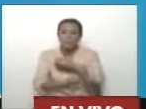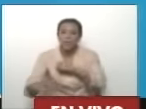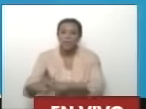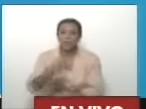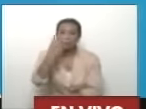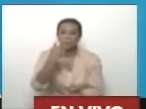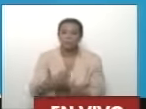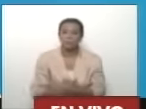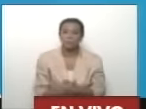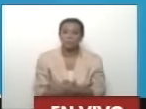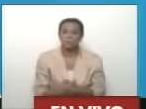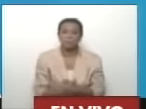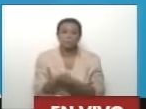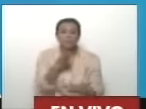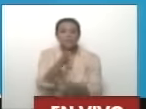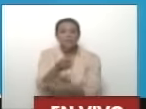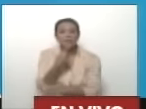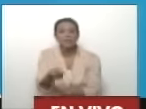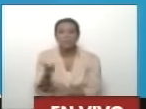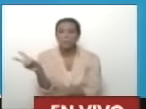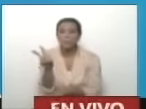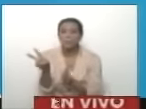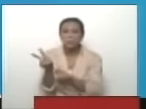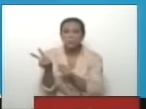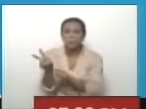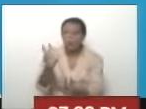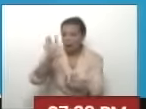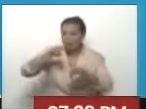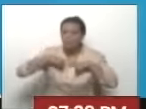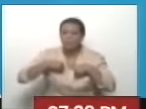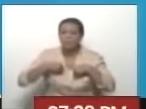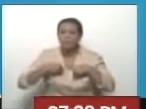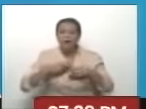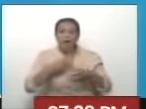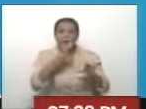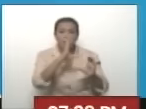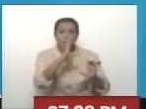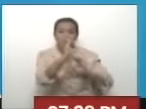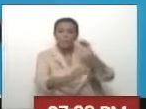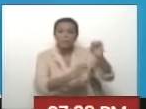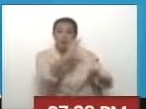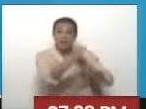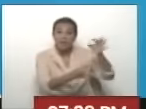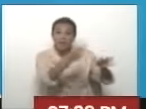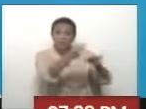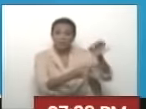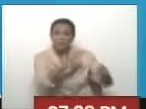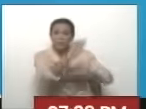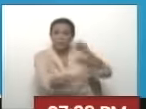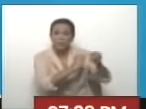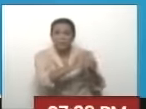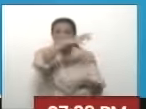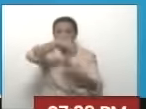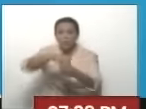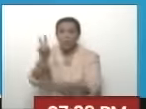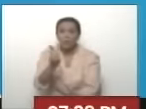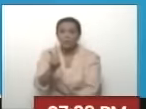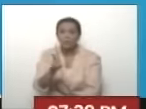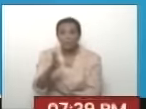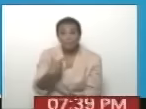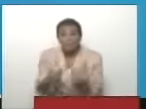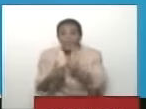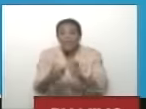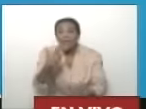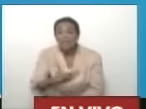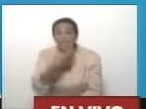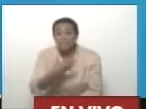vendepatria, salen a decir que Venezuela tiene que reconocer la jurisdicción de la Corte Internacional de Justicia, cuando el pueblo ya, con su voto, ratificó